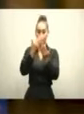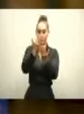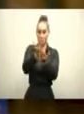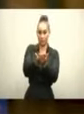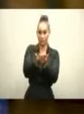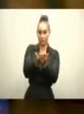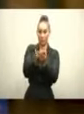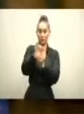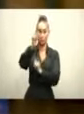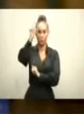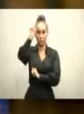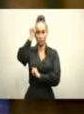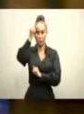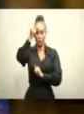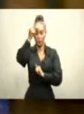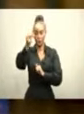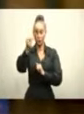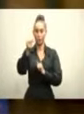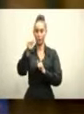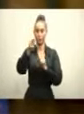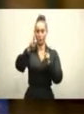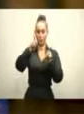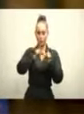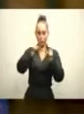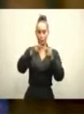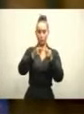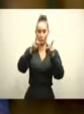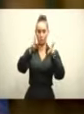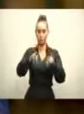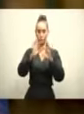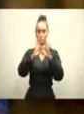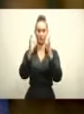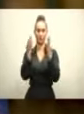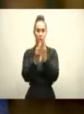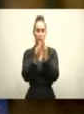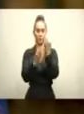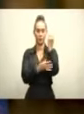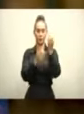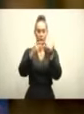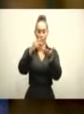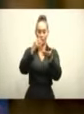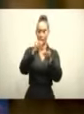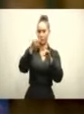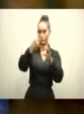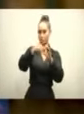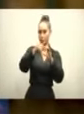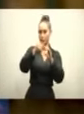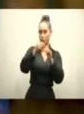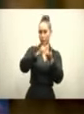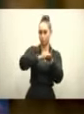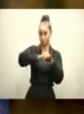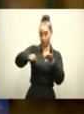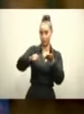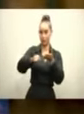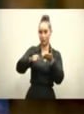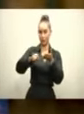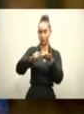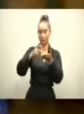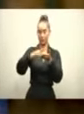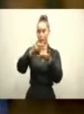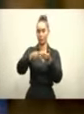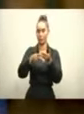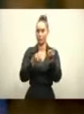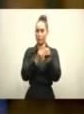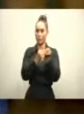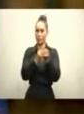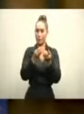gobierno, los beneficiarios de los programas sociales no habían recibido el pago correspondiente al 7 de agosto y no había dinero en caja